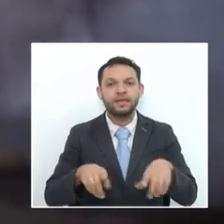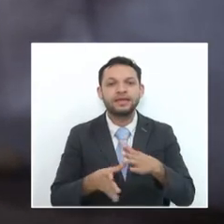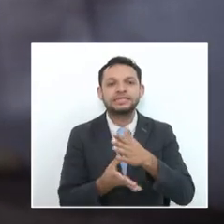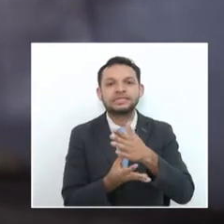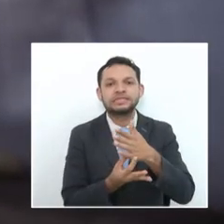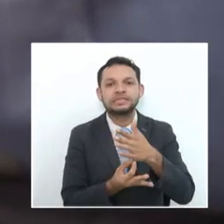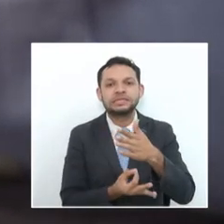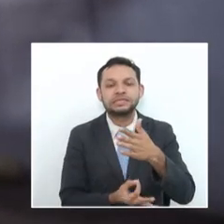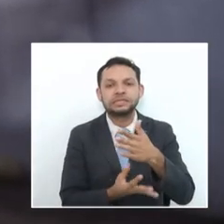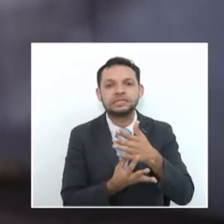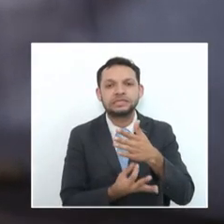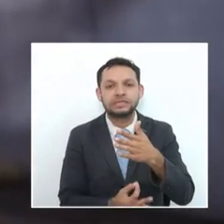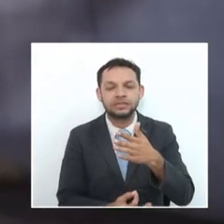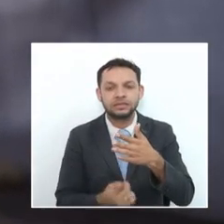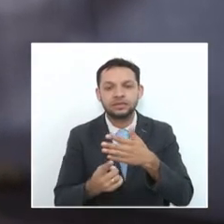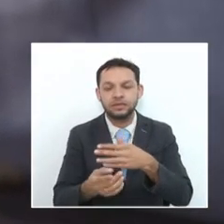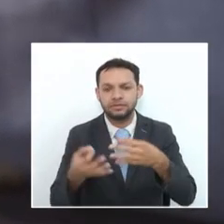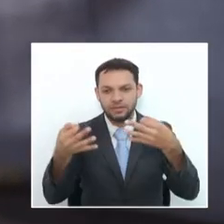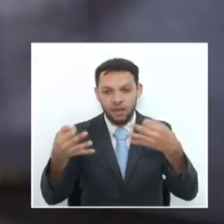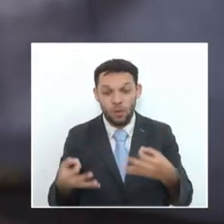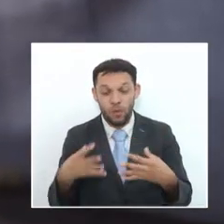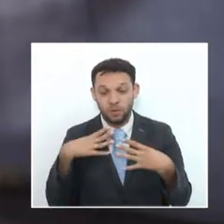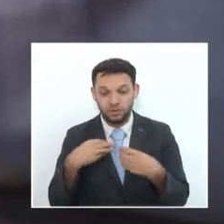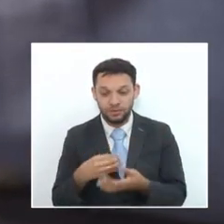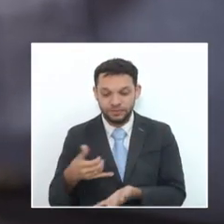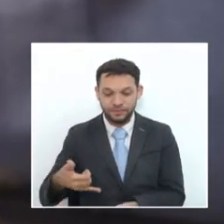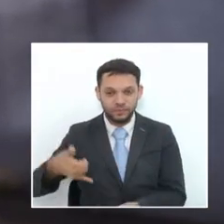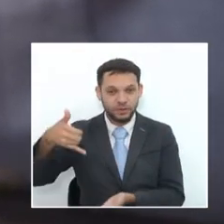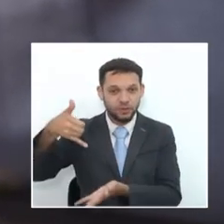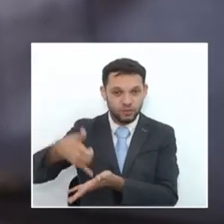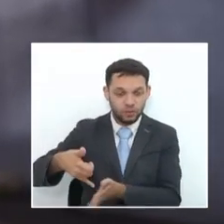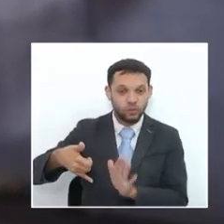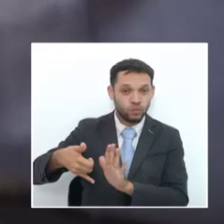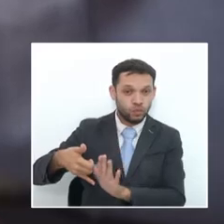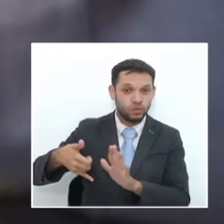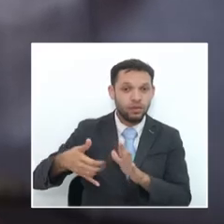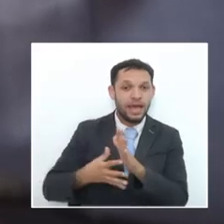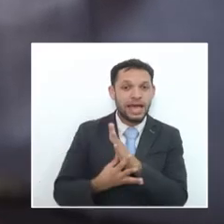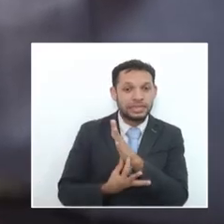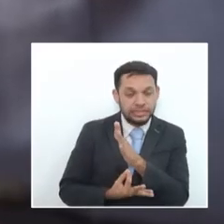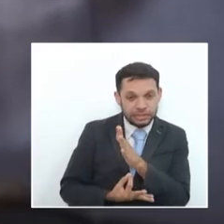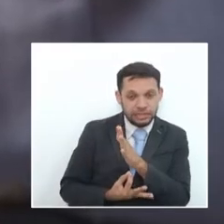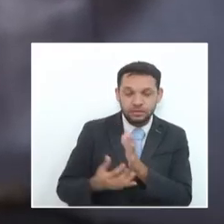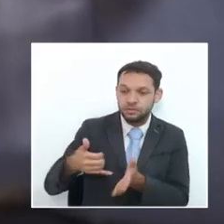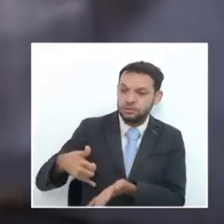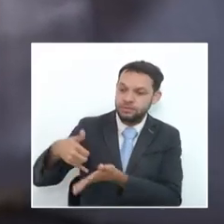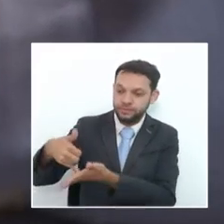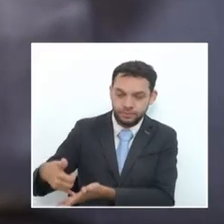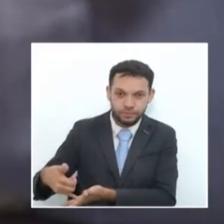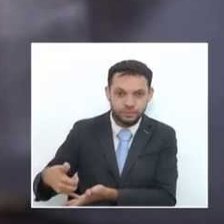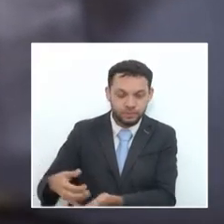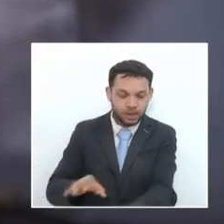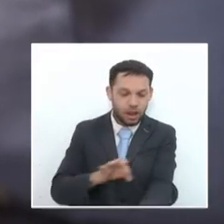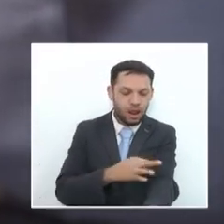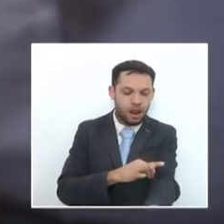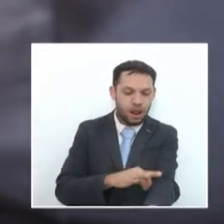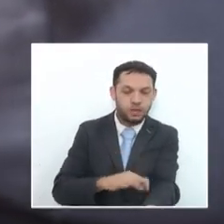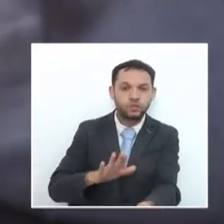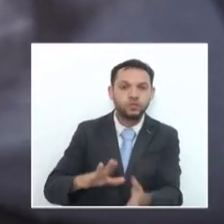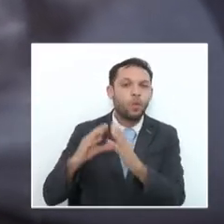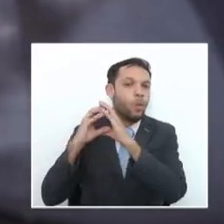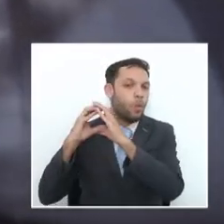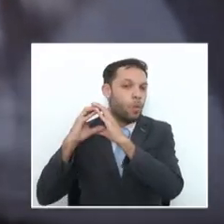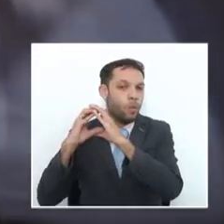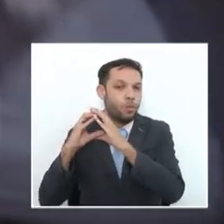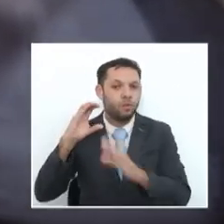nosotros que se llama Active Oil, que es un aceite de cadena media, de triglicéridos de cadena media de coco. Un